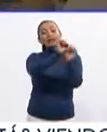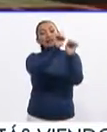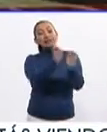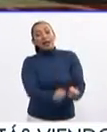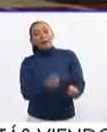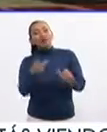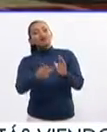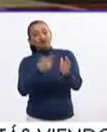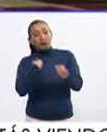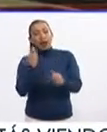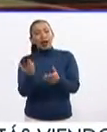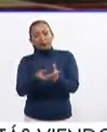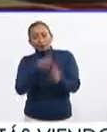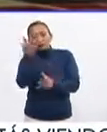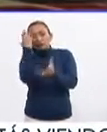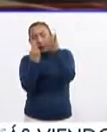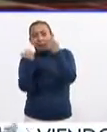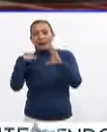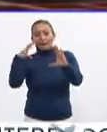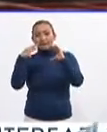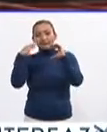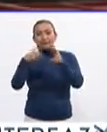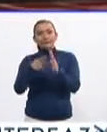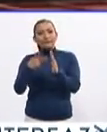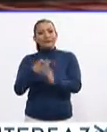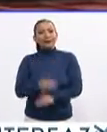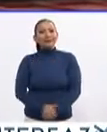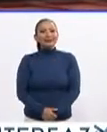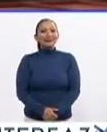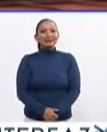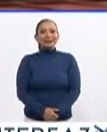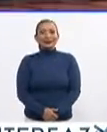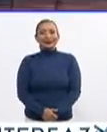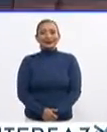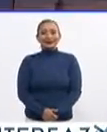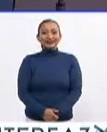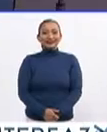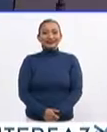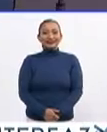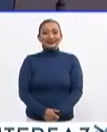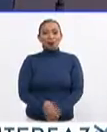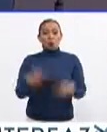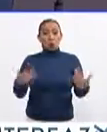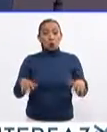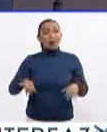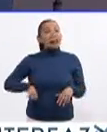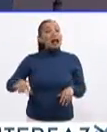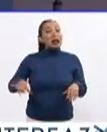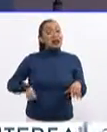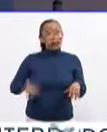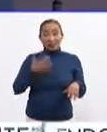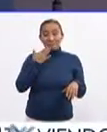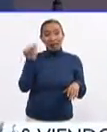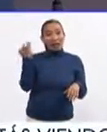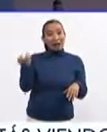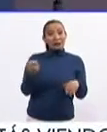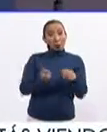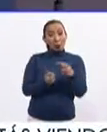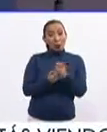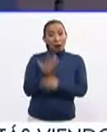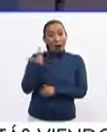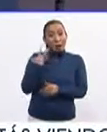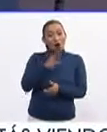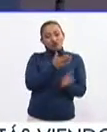sistema permanente de actualización y formación continua. Pues interesantísimo, Ana Luisa,